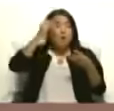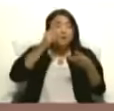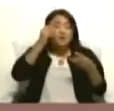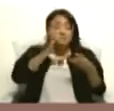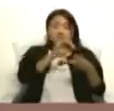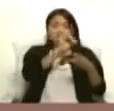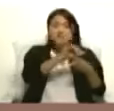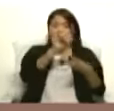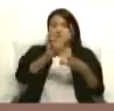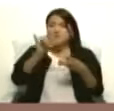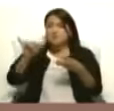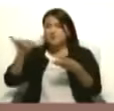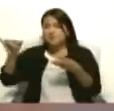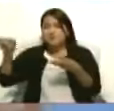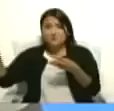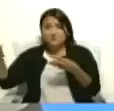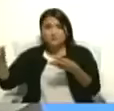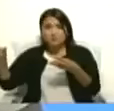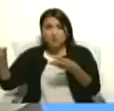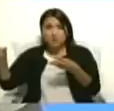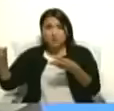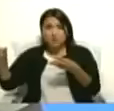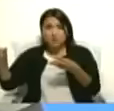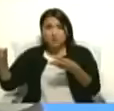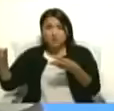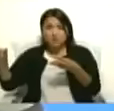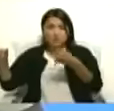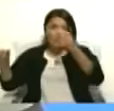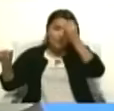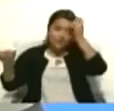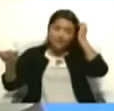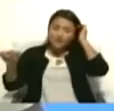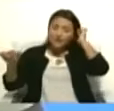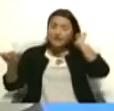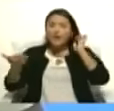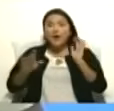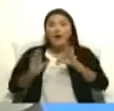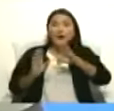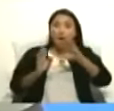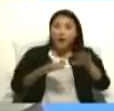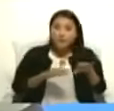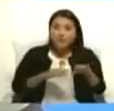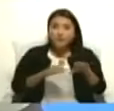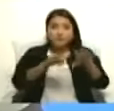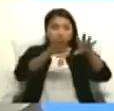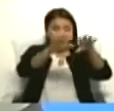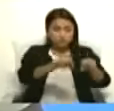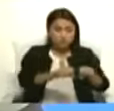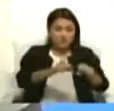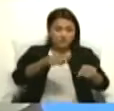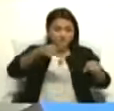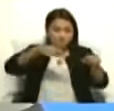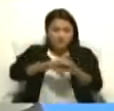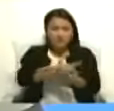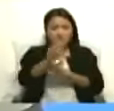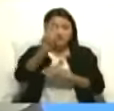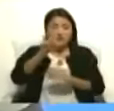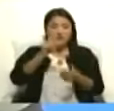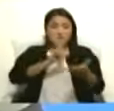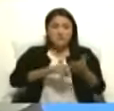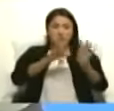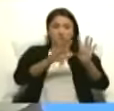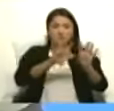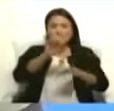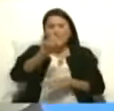mismos los mismos apellidos los que apoyaron la invasión a Venezuela en 1902 los que pidieron